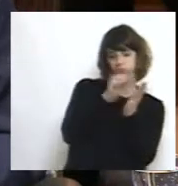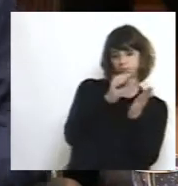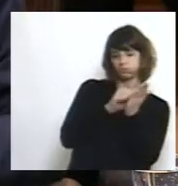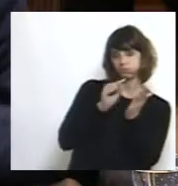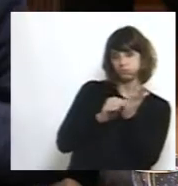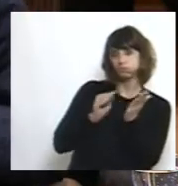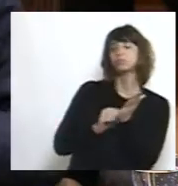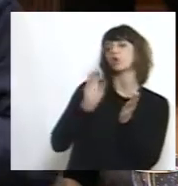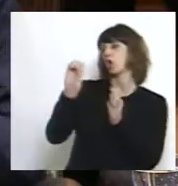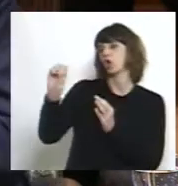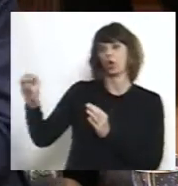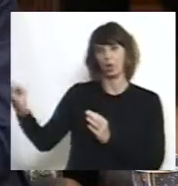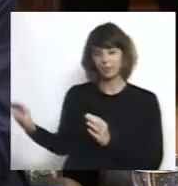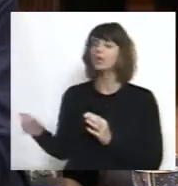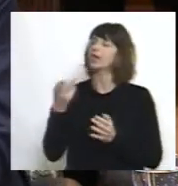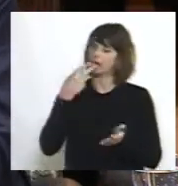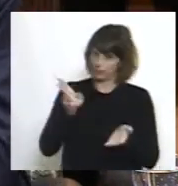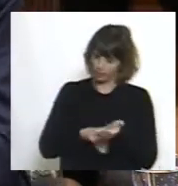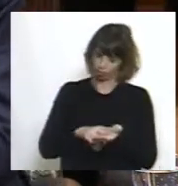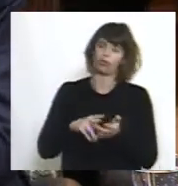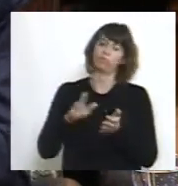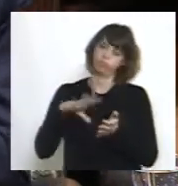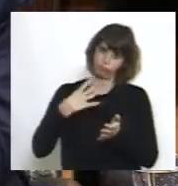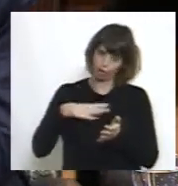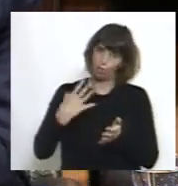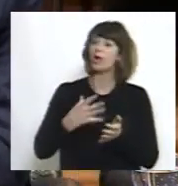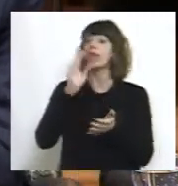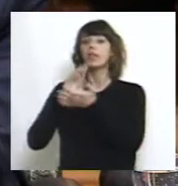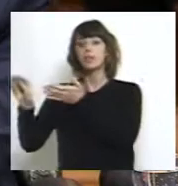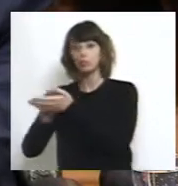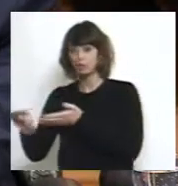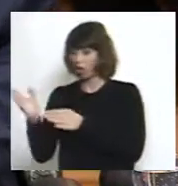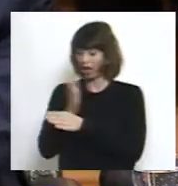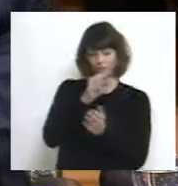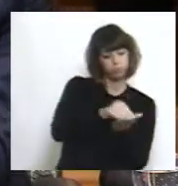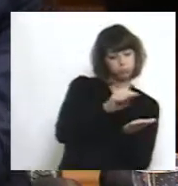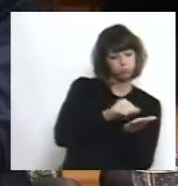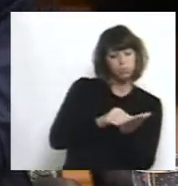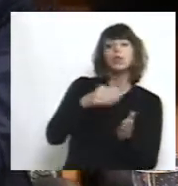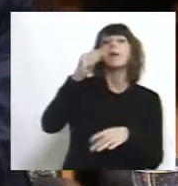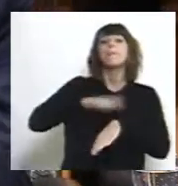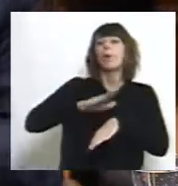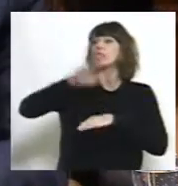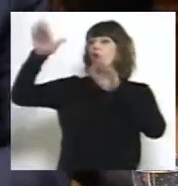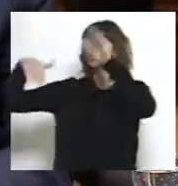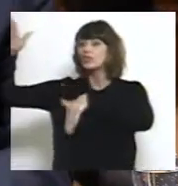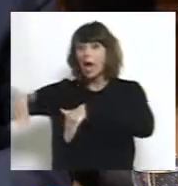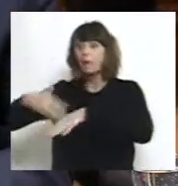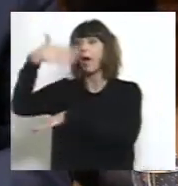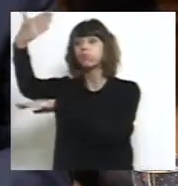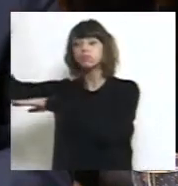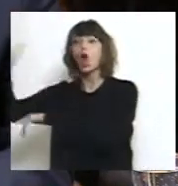repetir, los señores diputados que se han anotado y cuando son citados a hacer uso de la palabra no se encuentran,